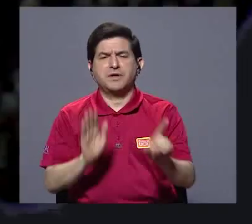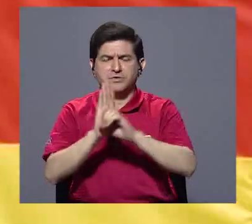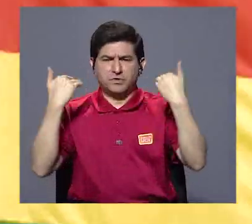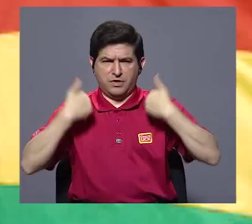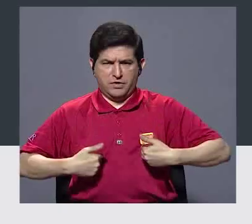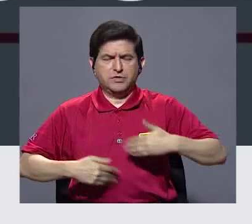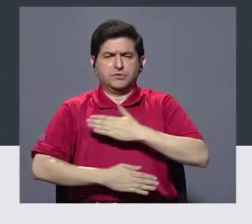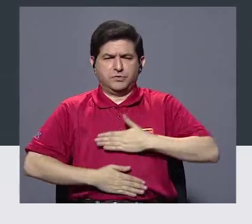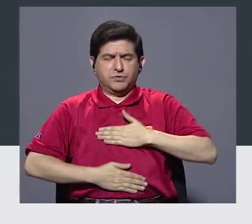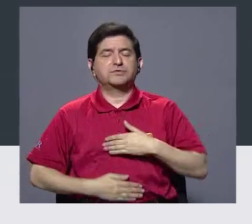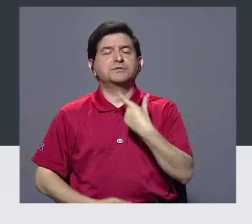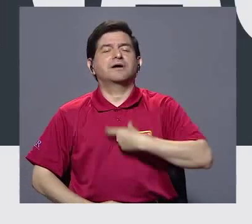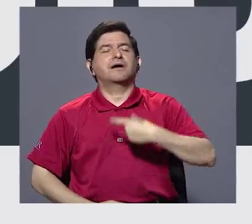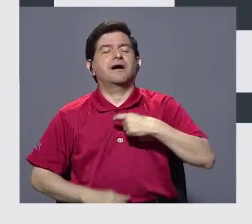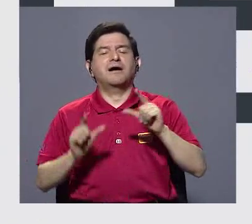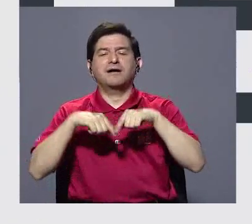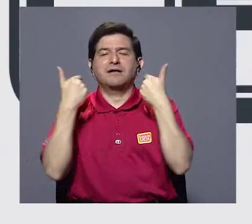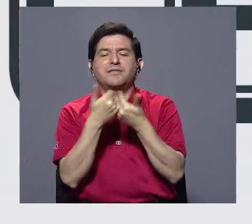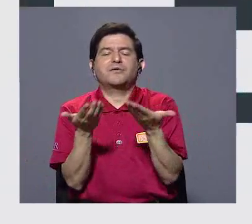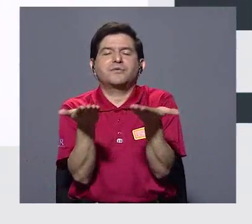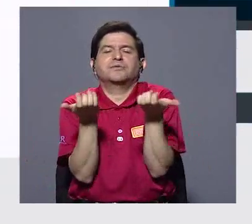es la gran aspiración de estos grupos.